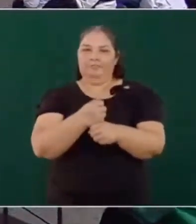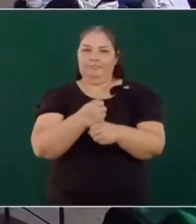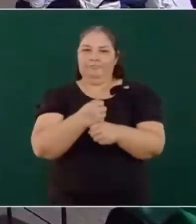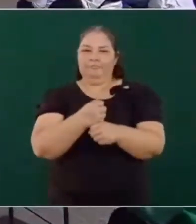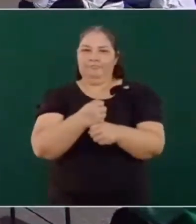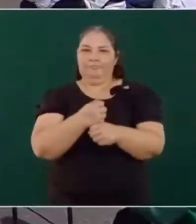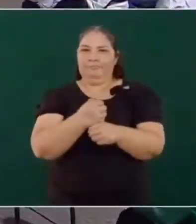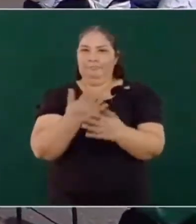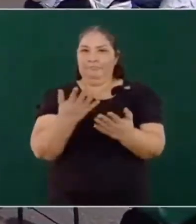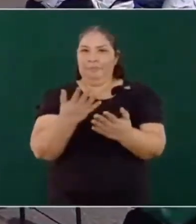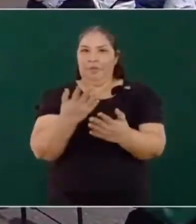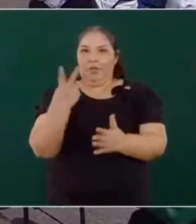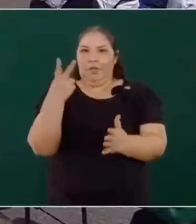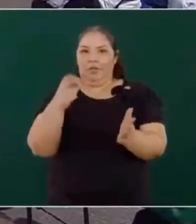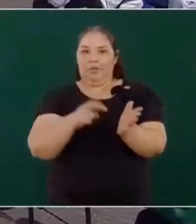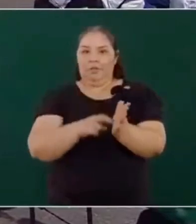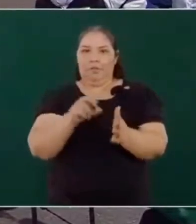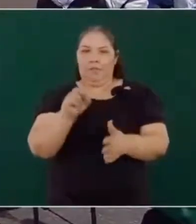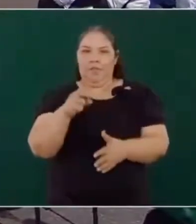Hasta el 22.